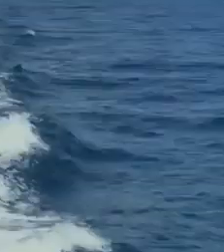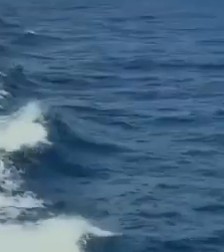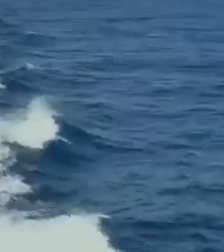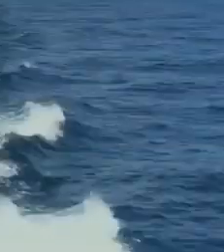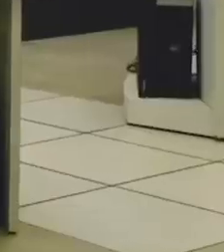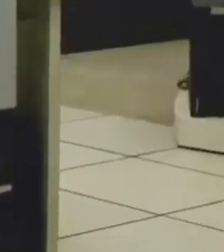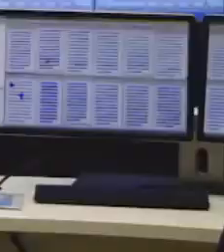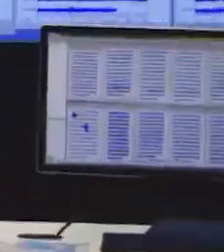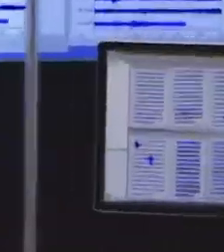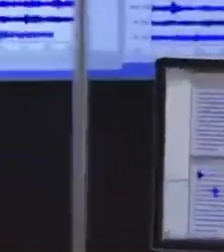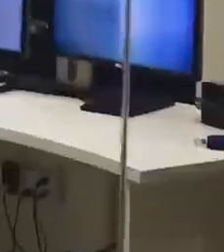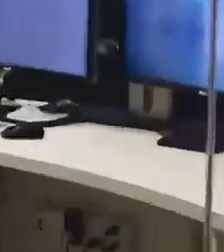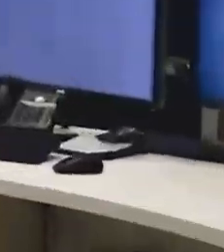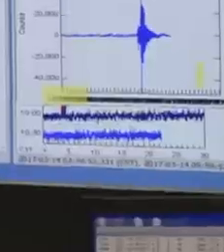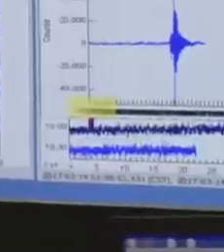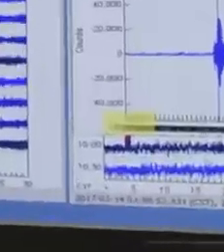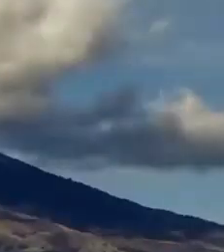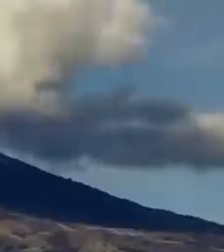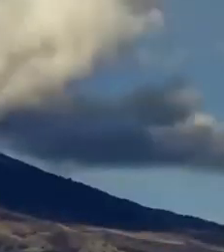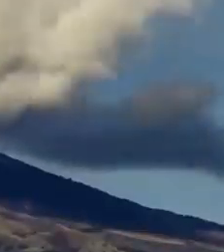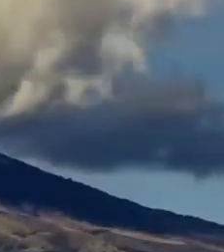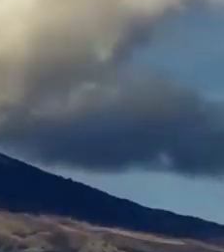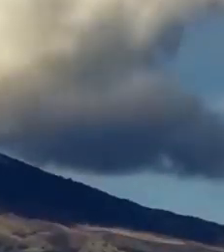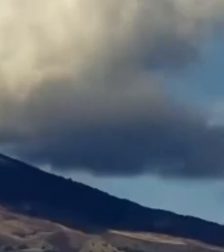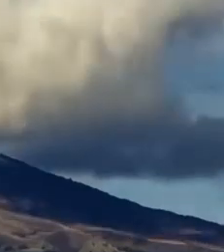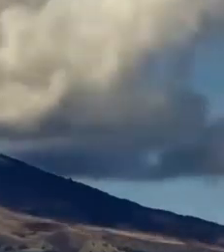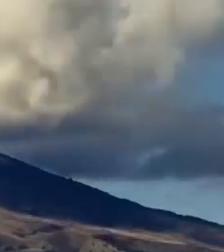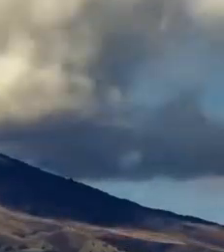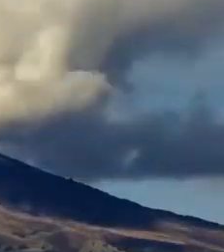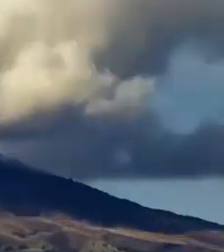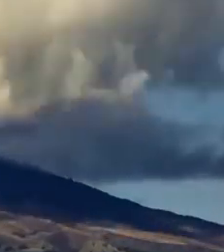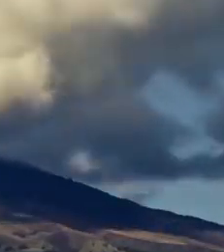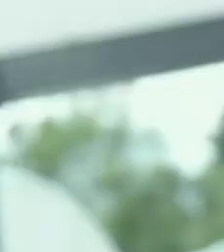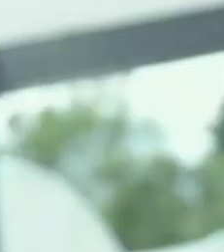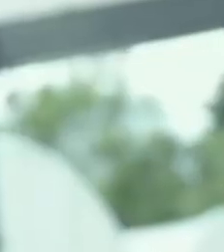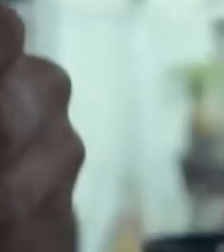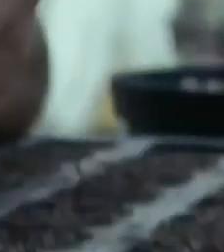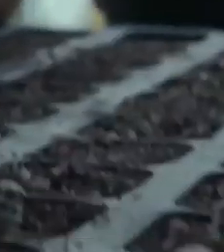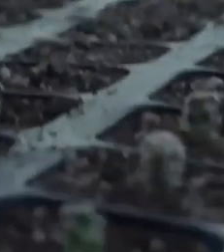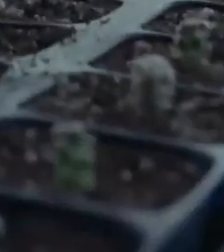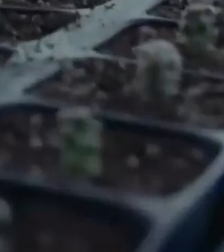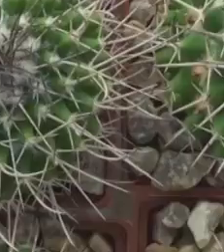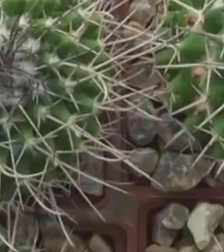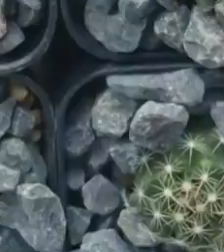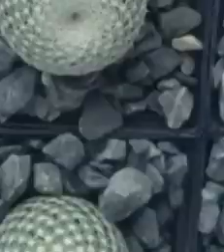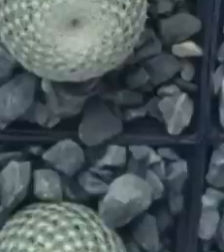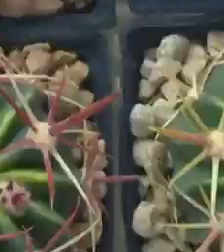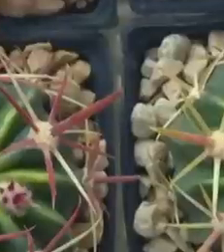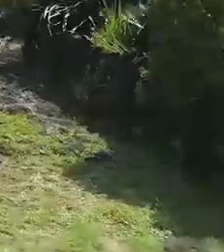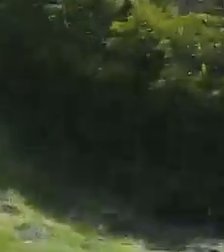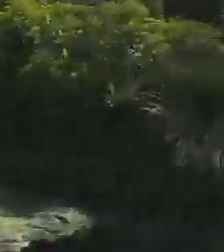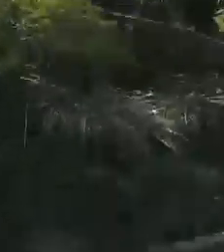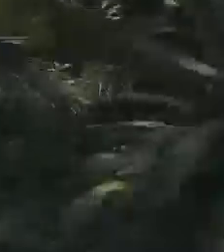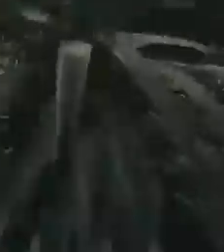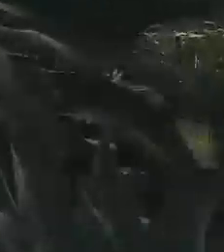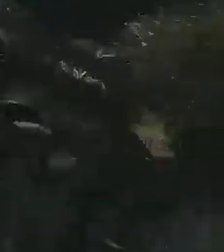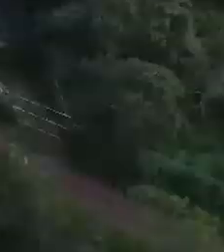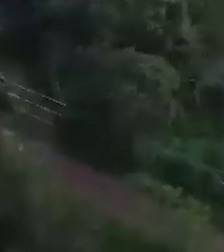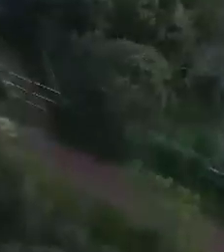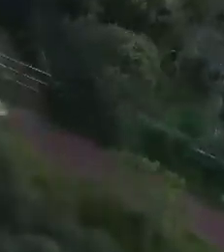y tenemos el servicio sismológico nacional nuestros expertos monitorean los volcanes en el herbario y en el jardín botánico